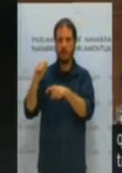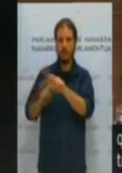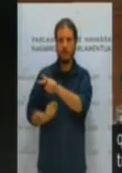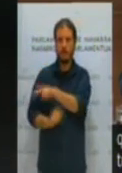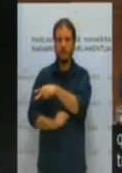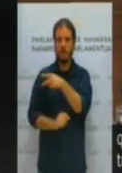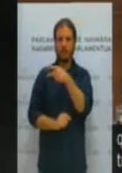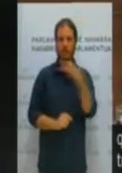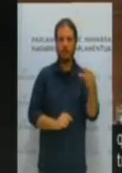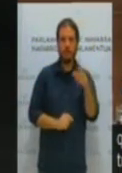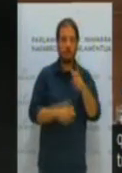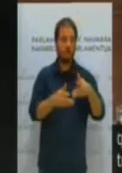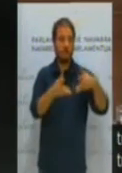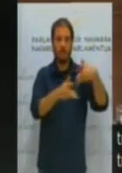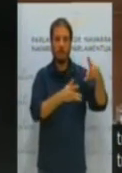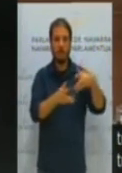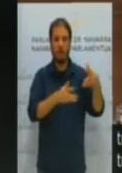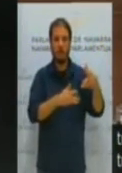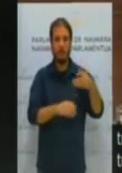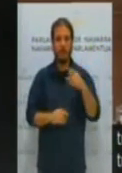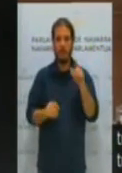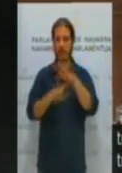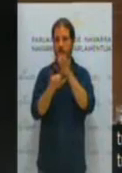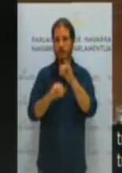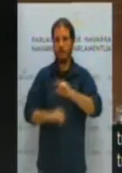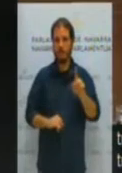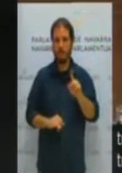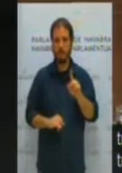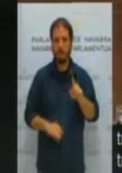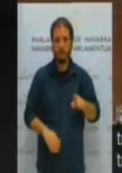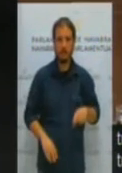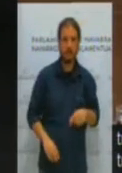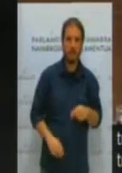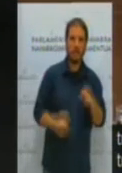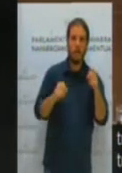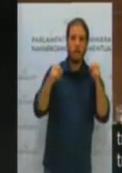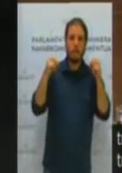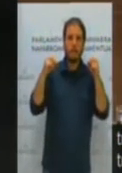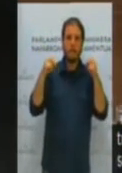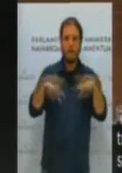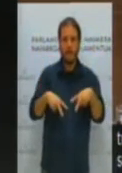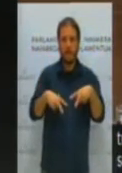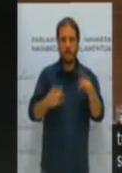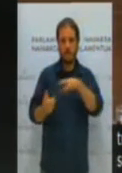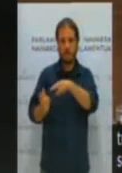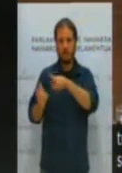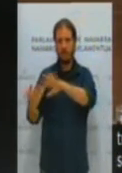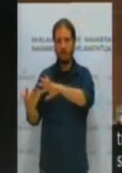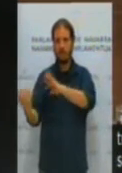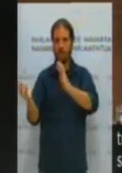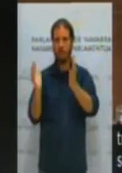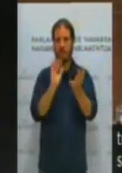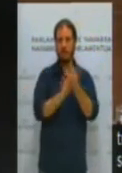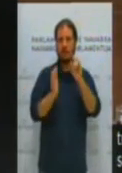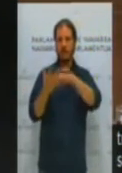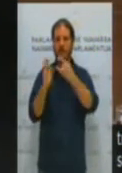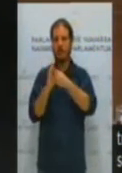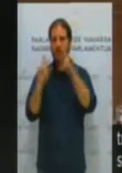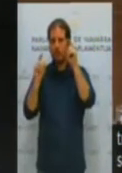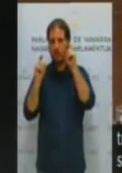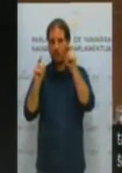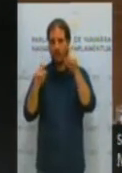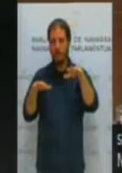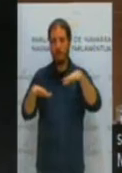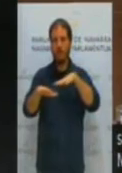en un descontento ciudadano, pero lo que es peor, se está transformando lo que era un sistema educativo en Navarra apreciado